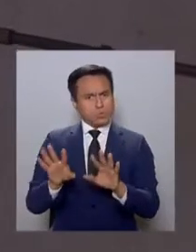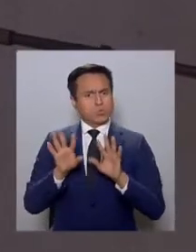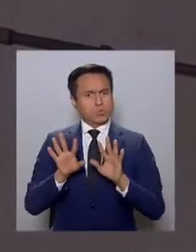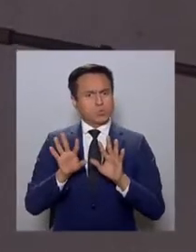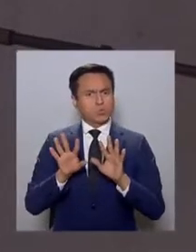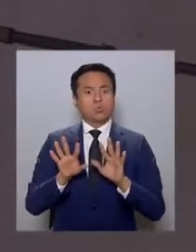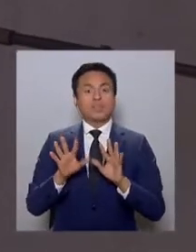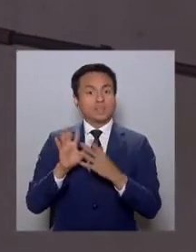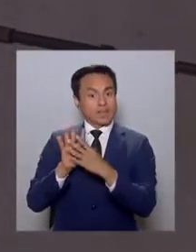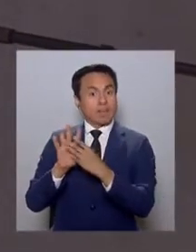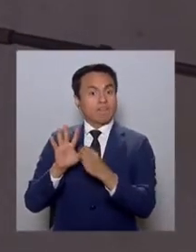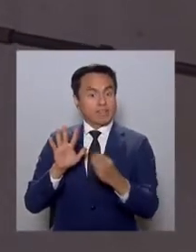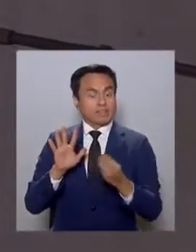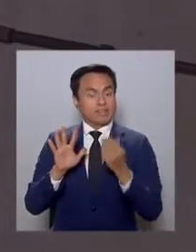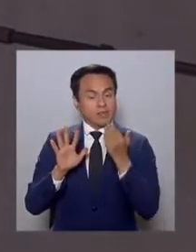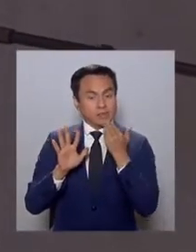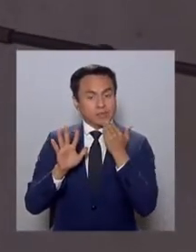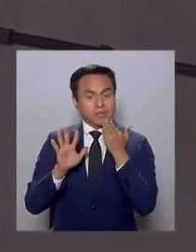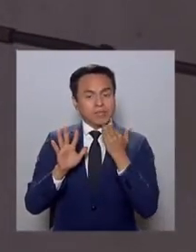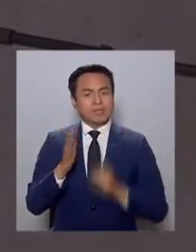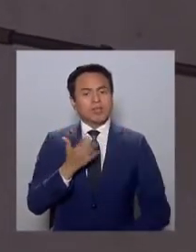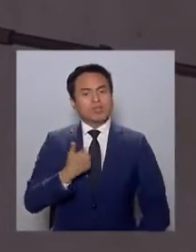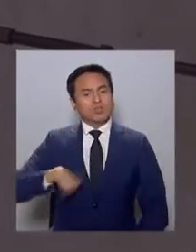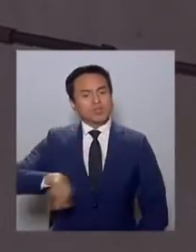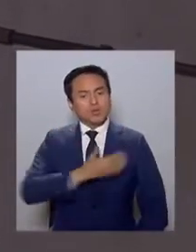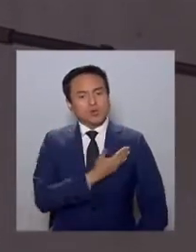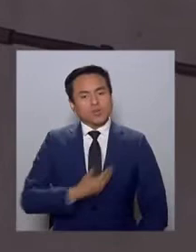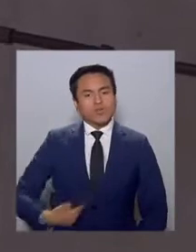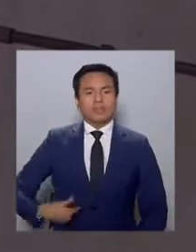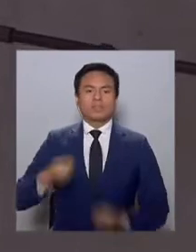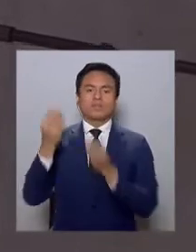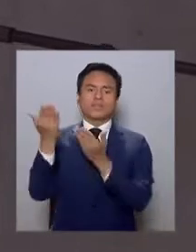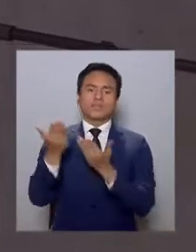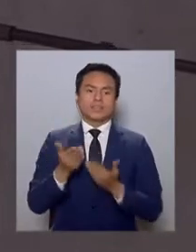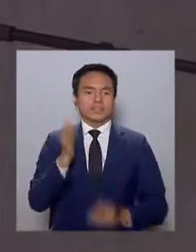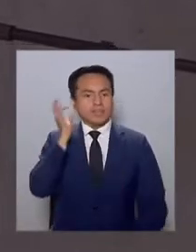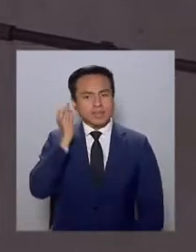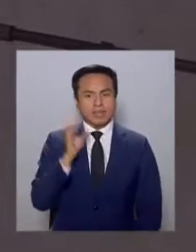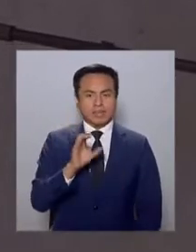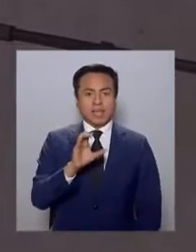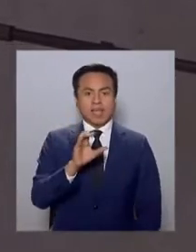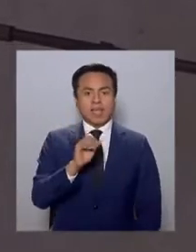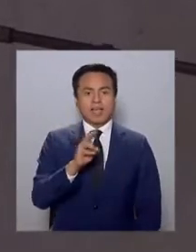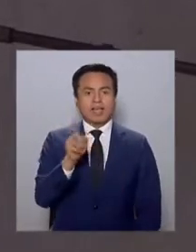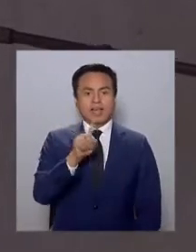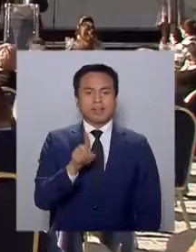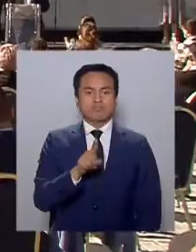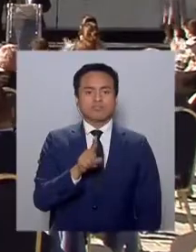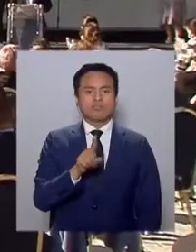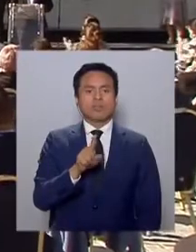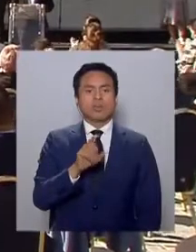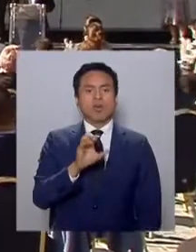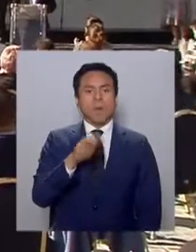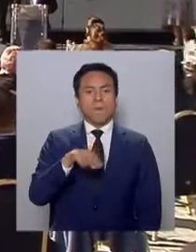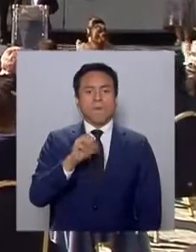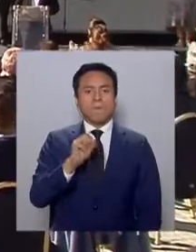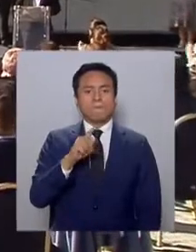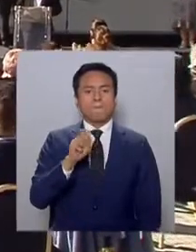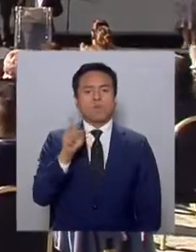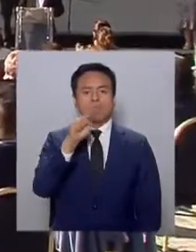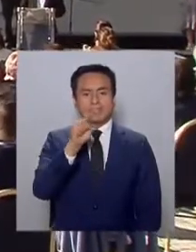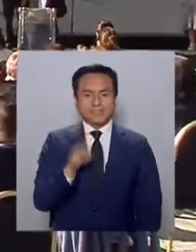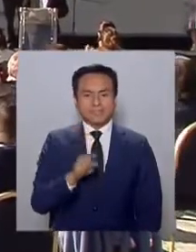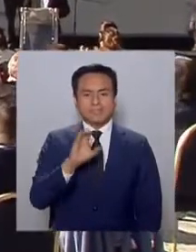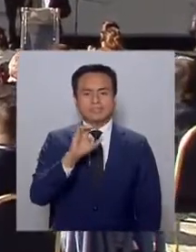sea referente de nuestro gobierno, le doy la bienvenida a don Carlos Montes Cisterna.